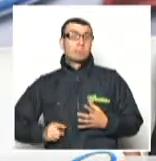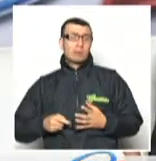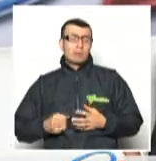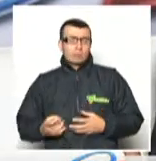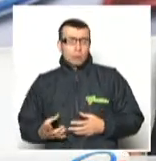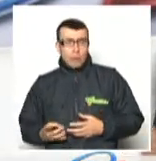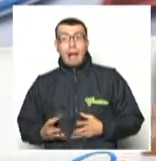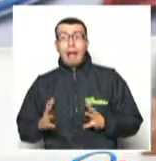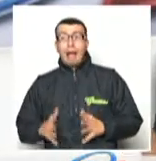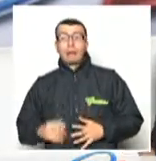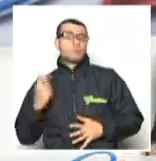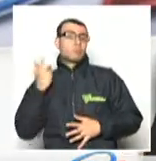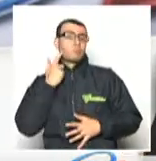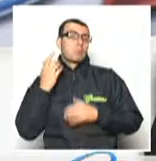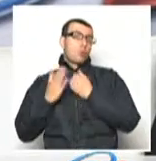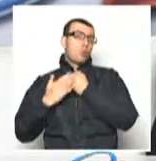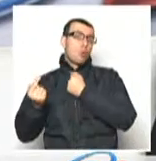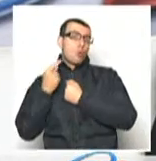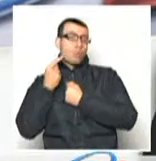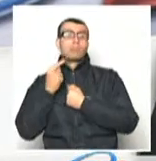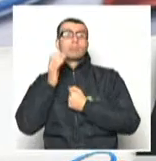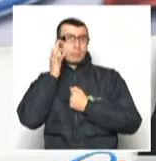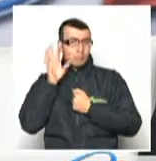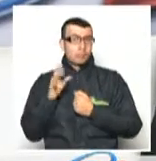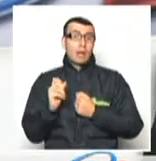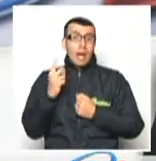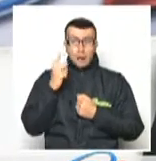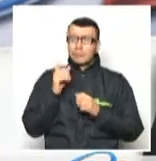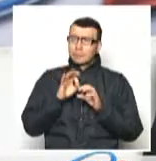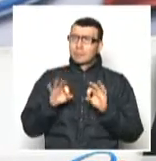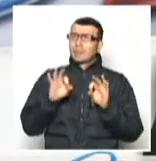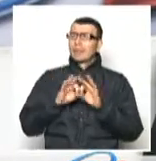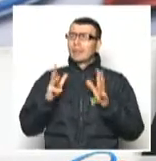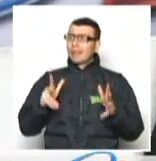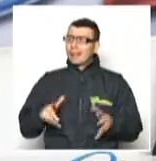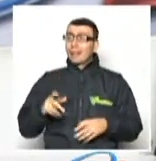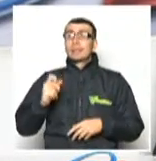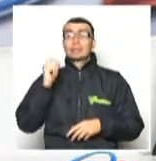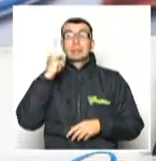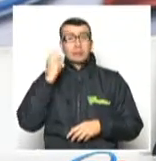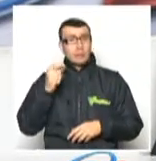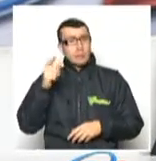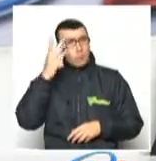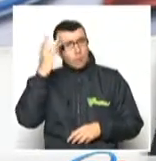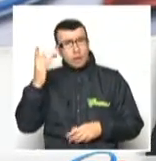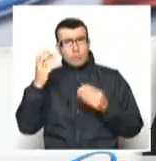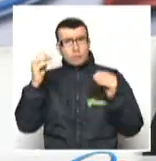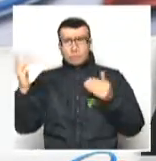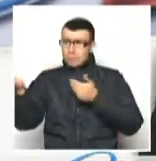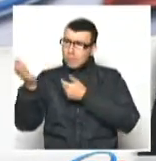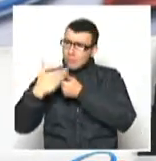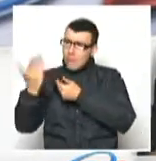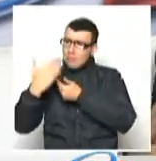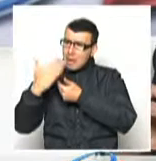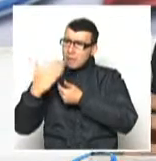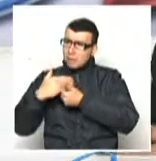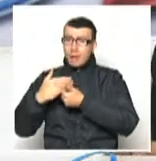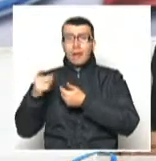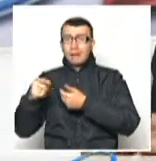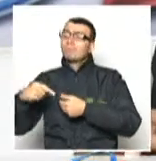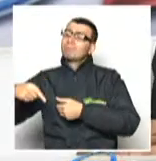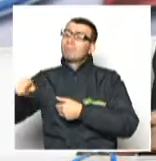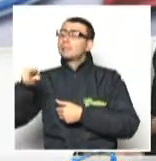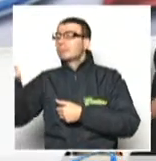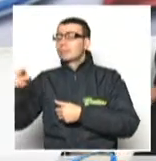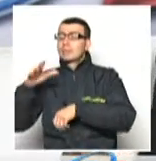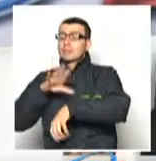cuerpo. Y es muy importante entender eso y entender por qué muchos pacientes que van a la consulta médica terminan en manos de